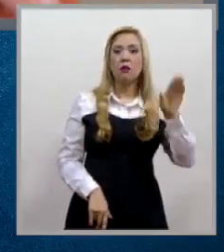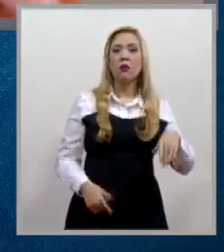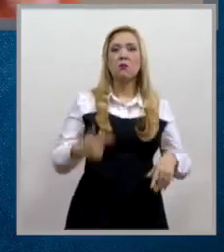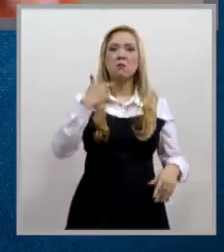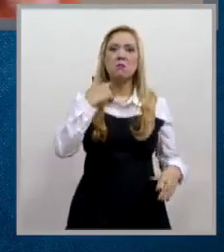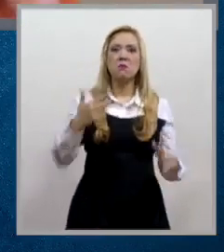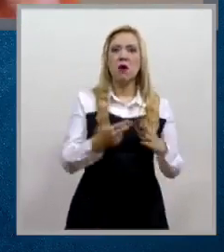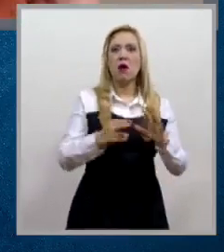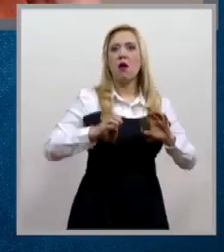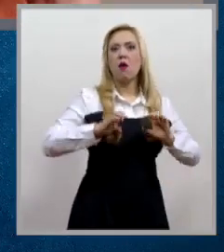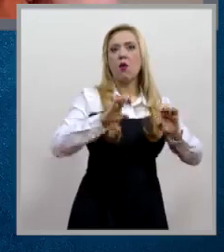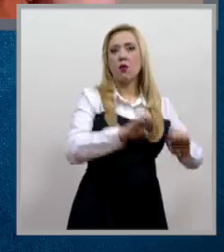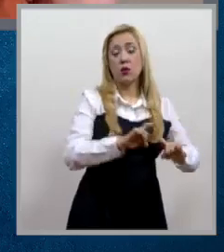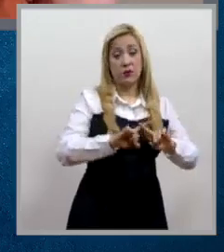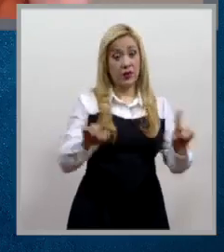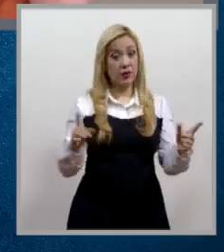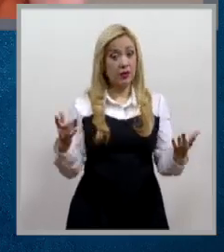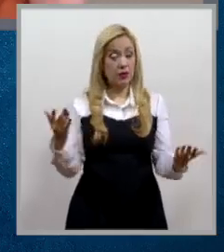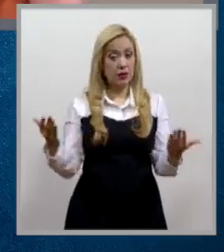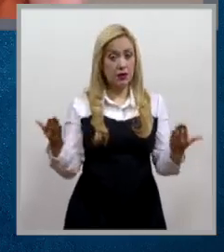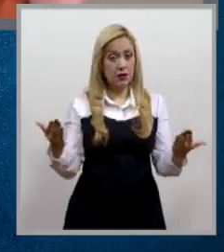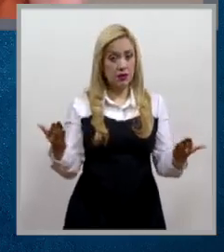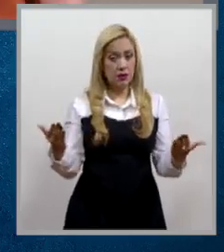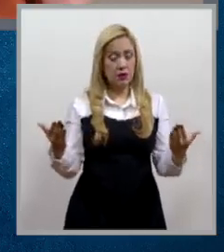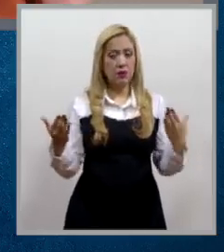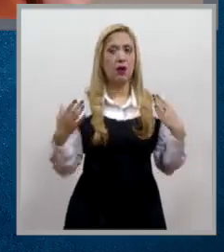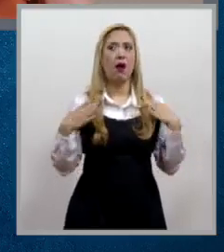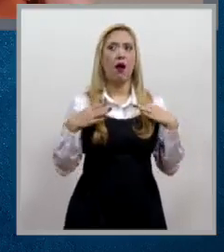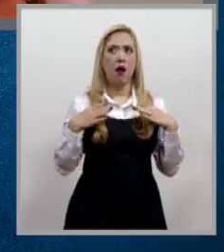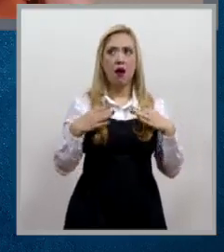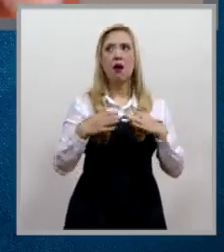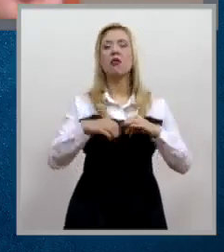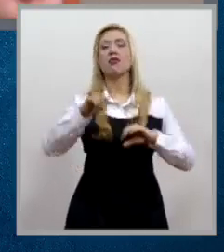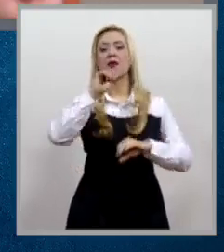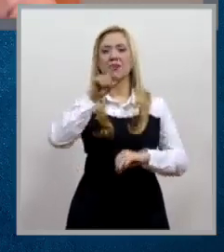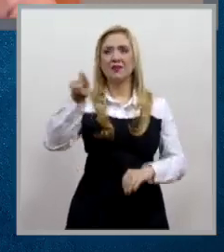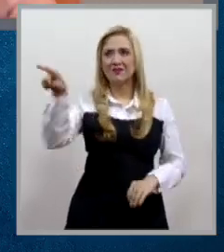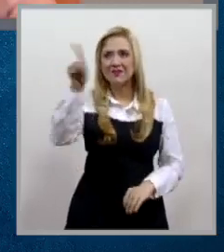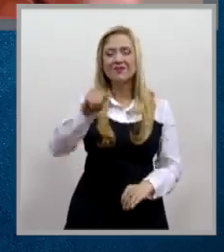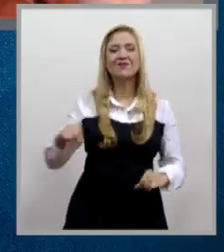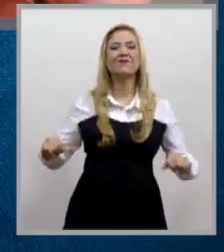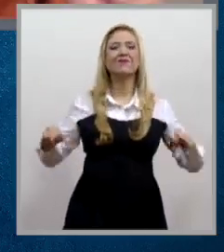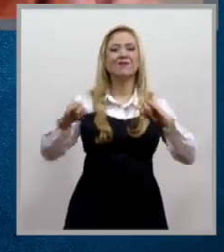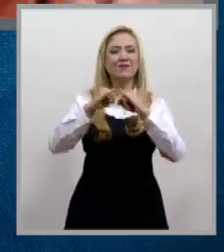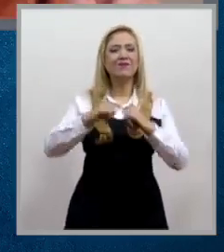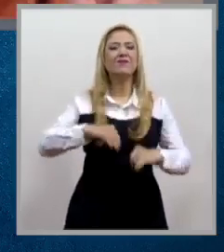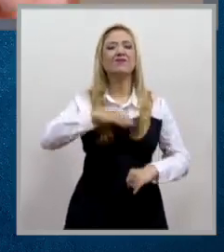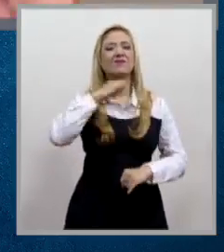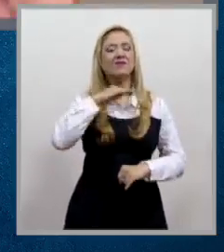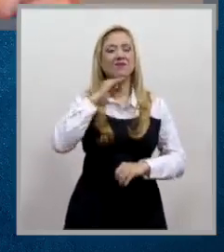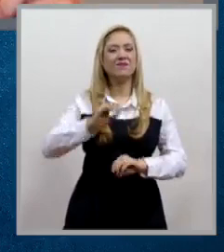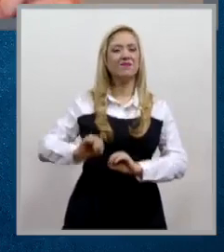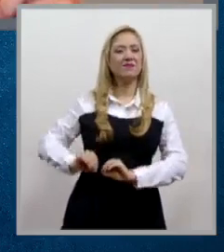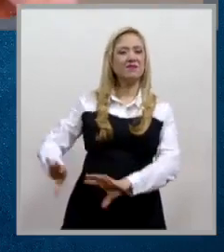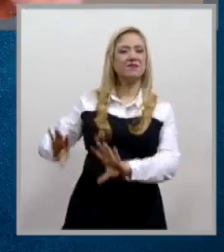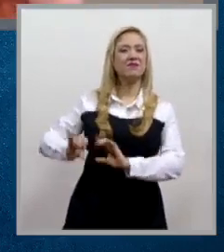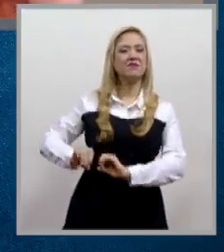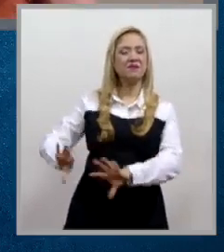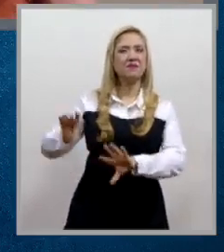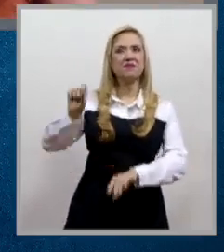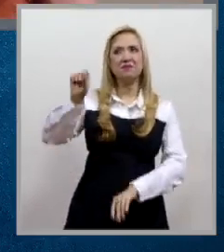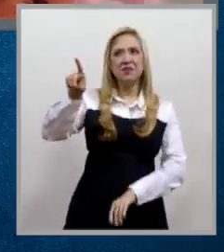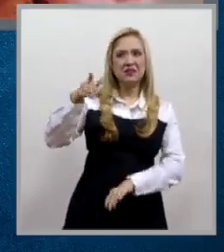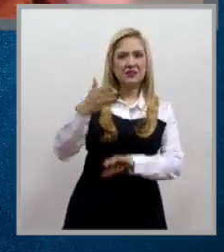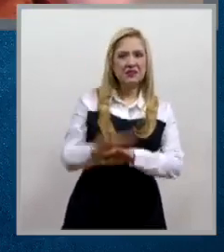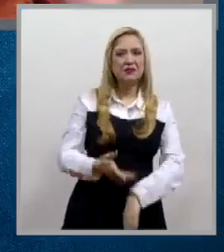necesario rescatar siempre es esta parte de la violencia institucional vinculada con la impunidad tanto del Estado como